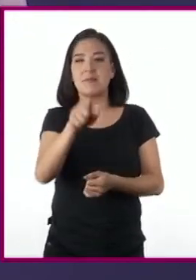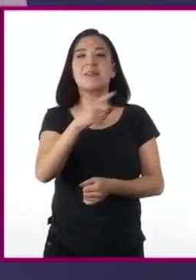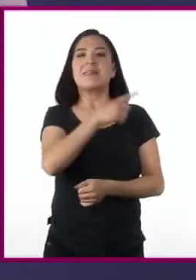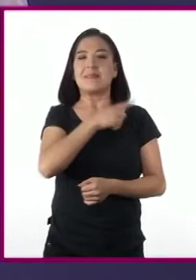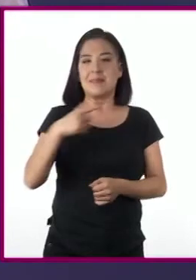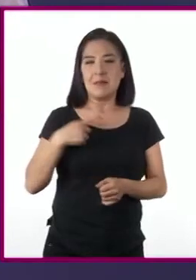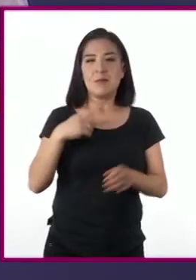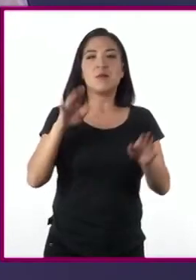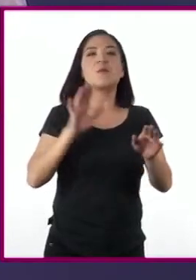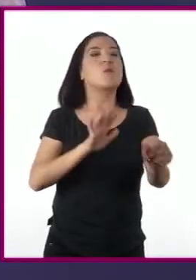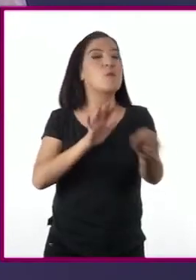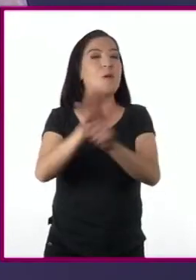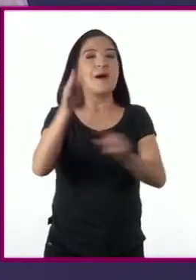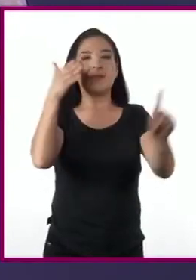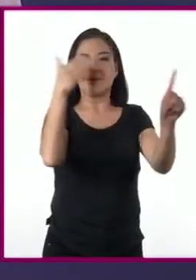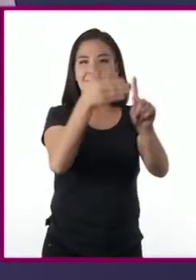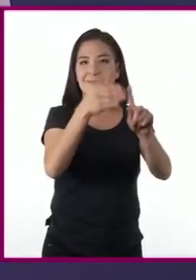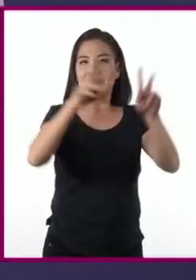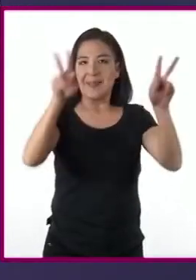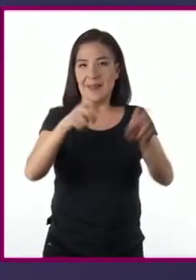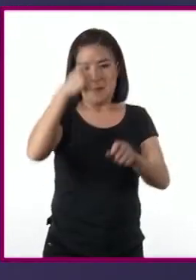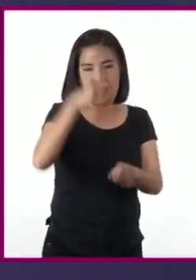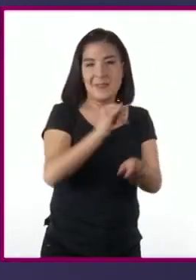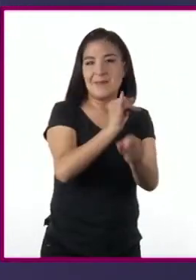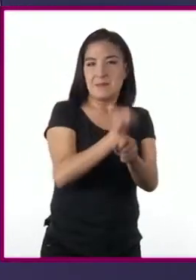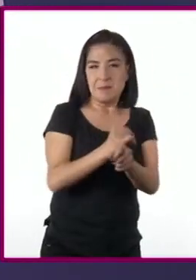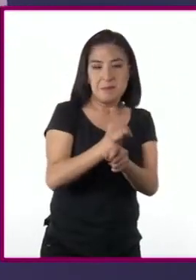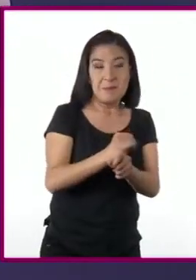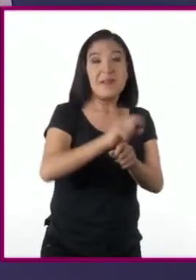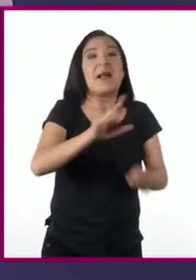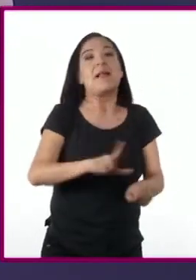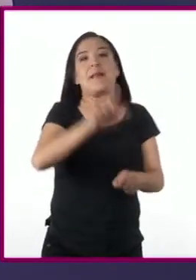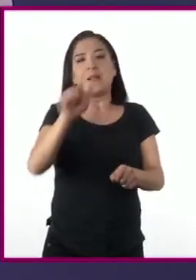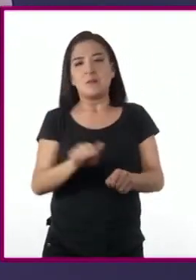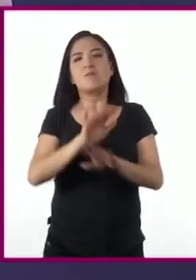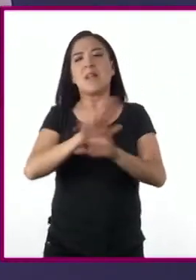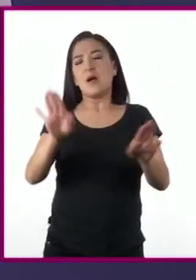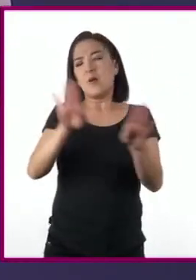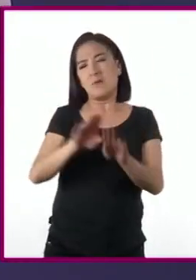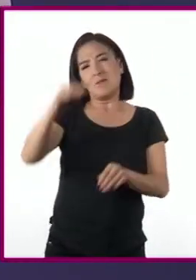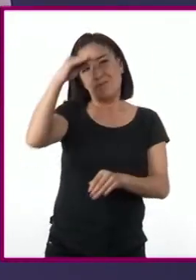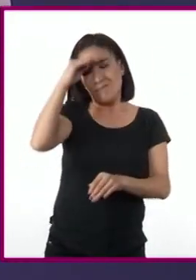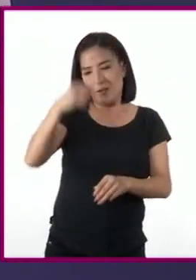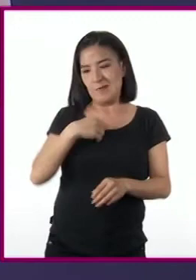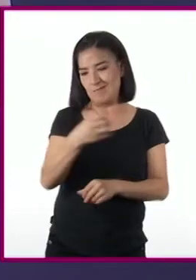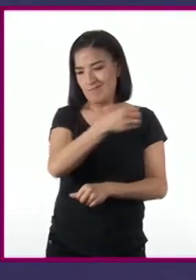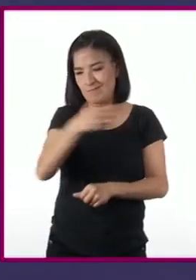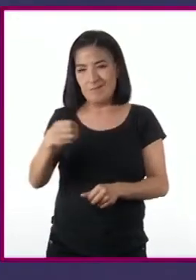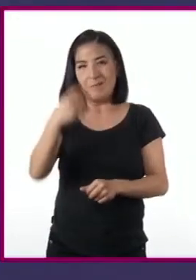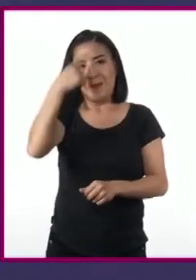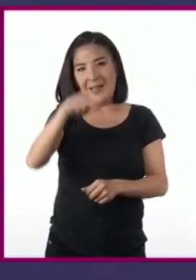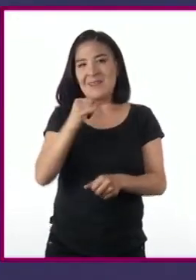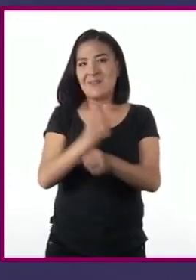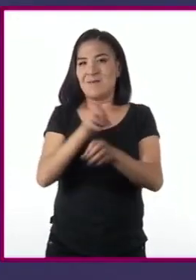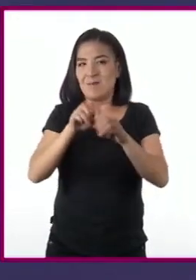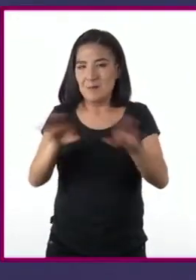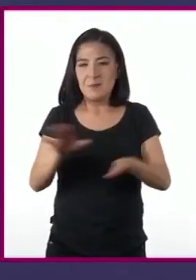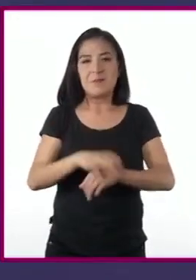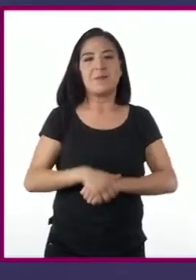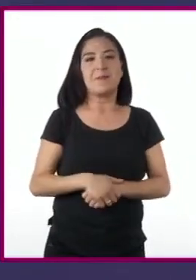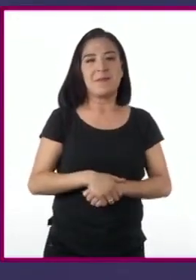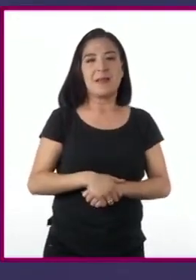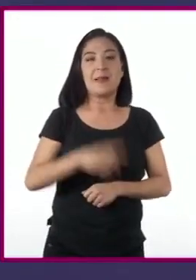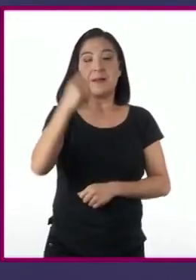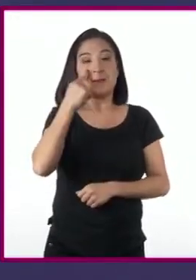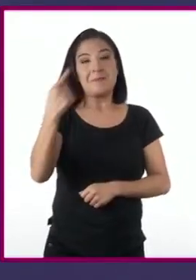tener un tema definido a investigar y luego pensar cómo organizaremos la información. Ahora veamos la